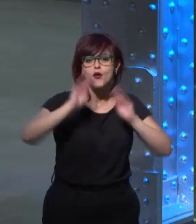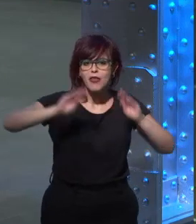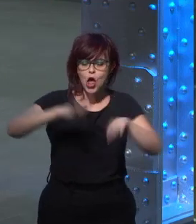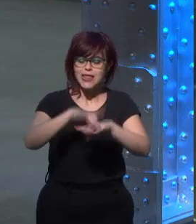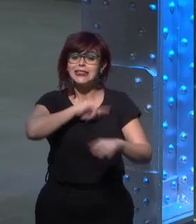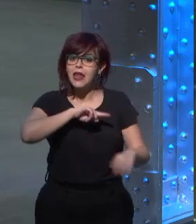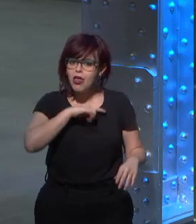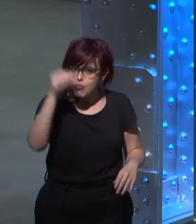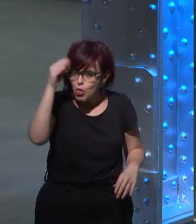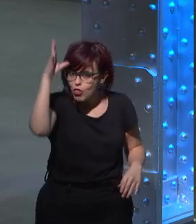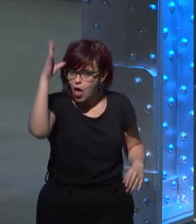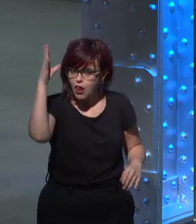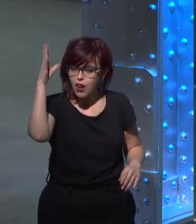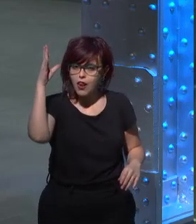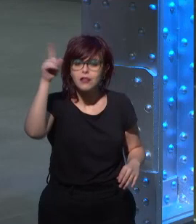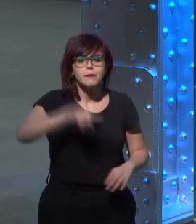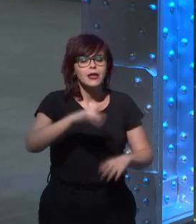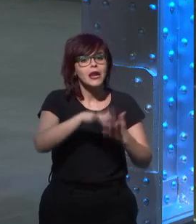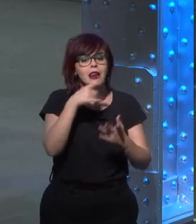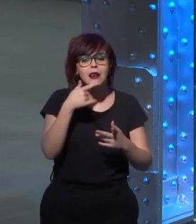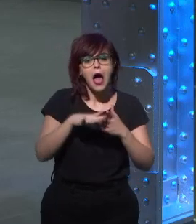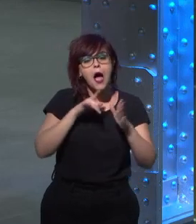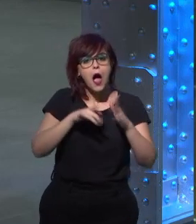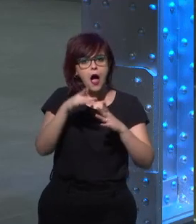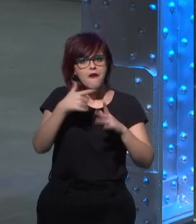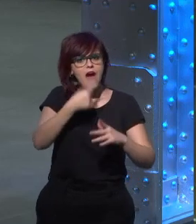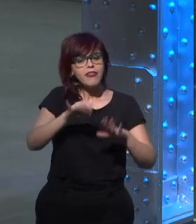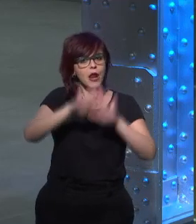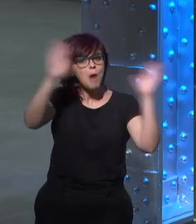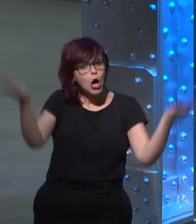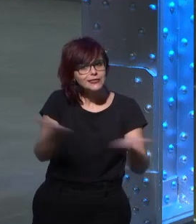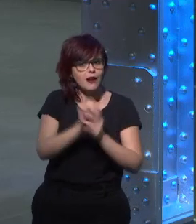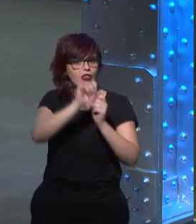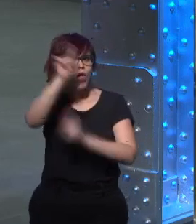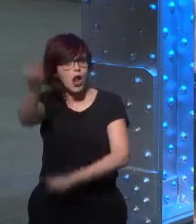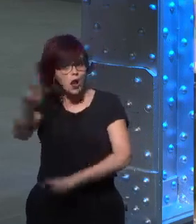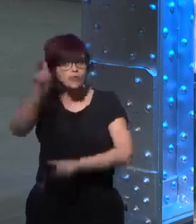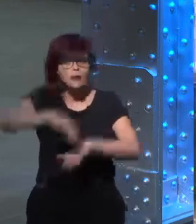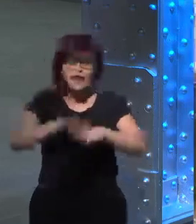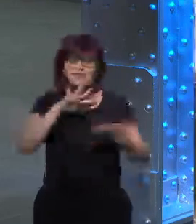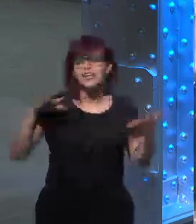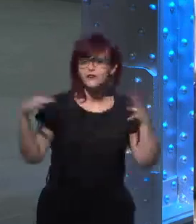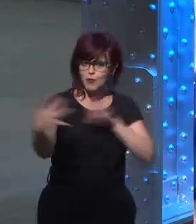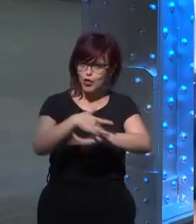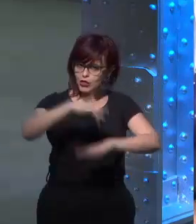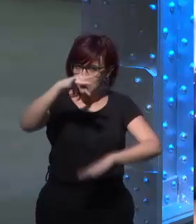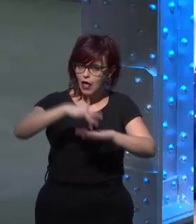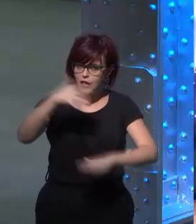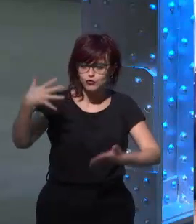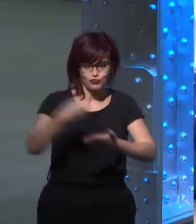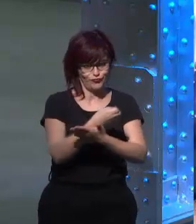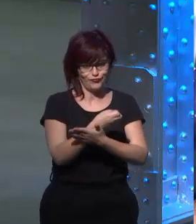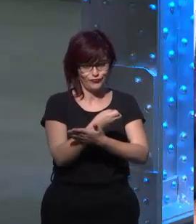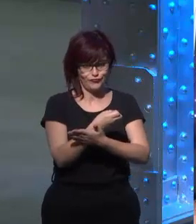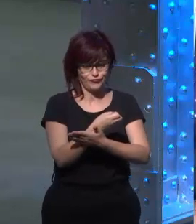inteligencia emocional, la proyección internacional, porque somos una generación global, y la transformación digital. Desde luego, la transformación